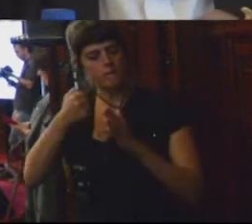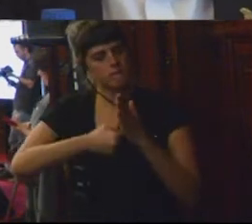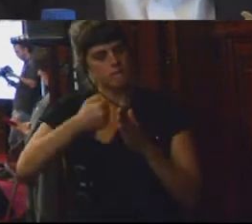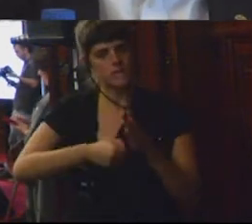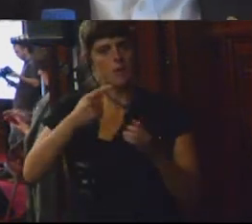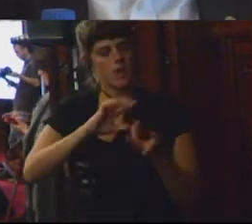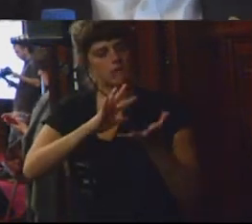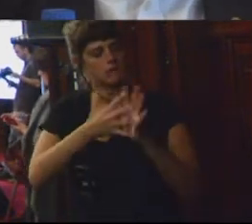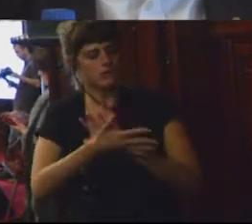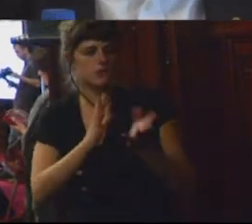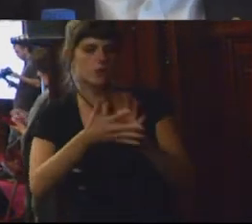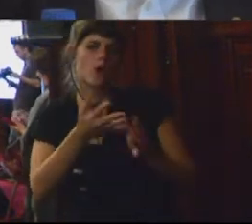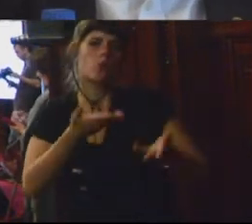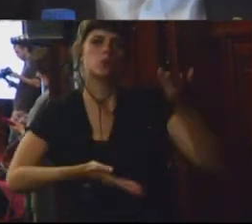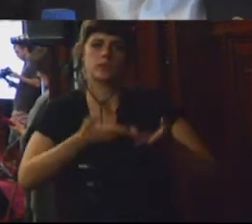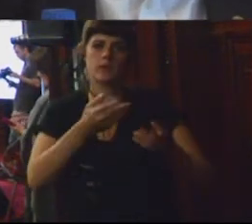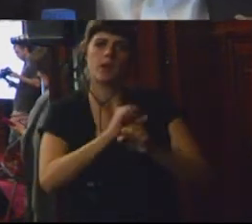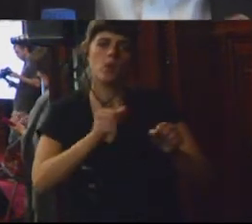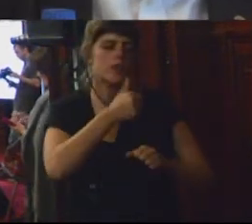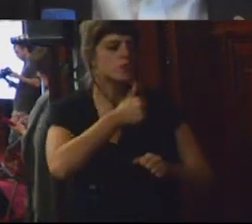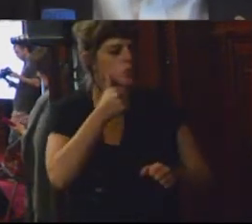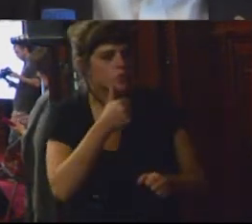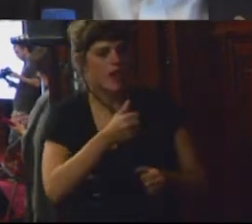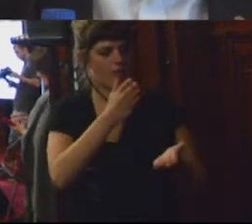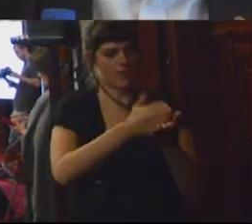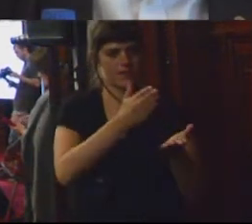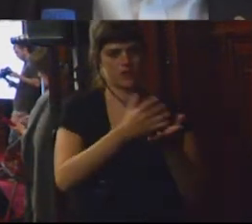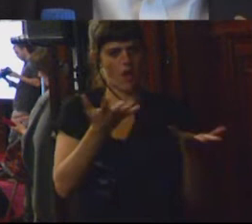direitos atingidos pela reforma trabalhista no Brasil.